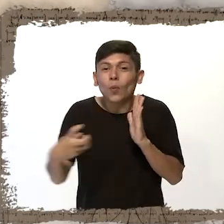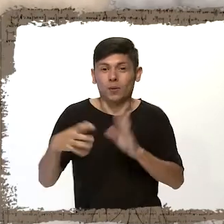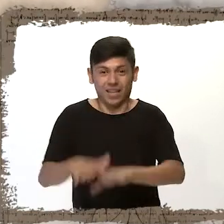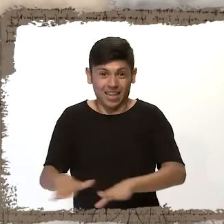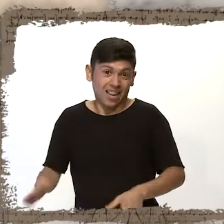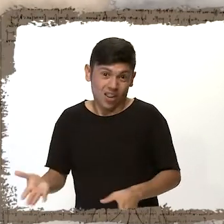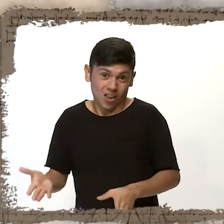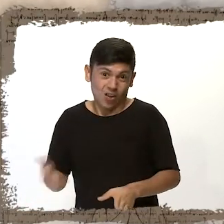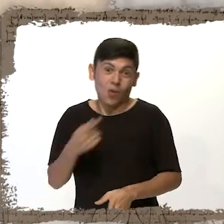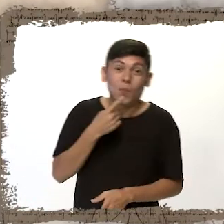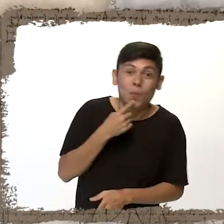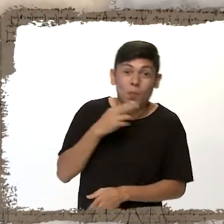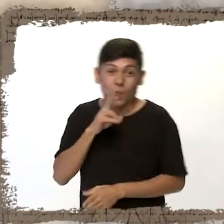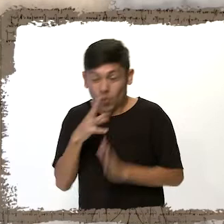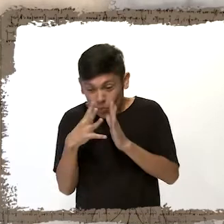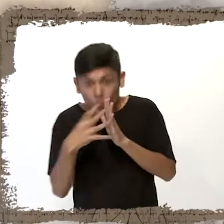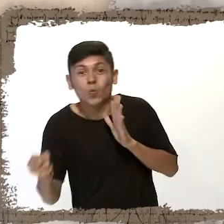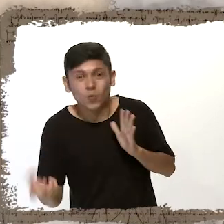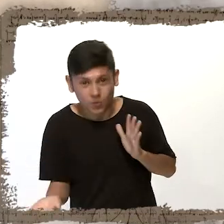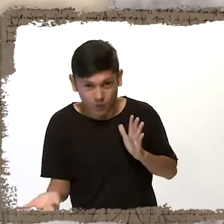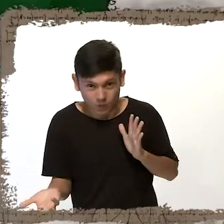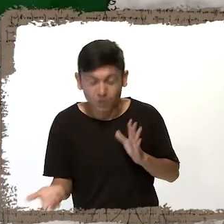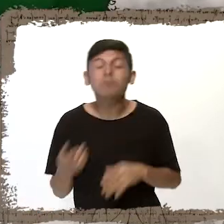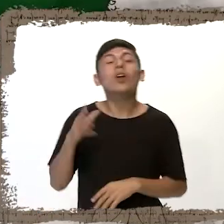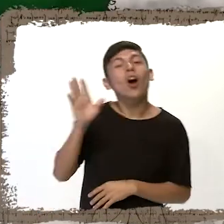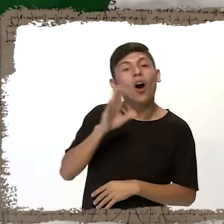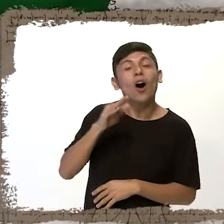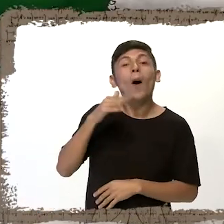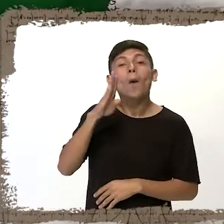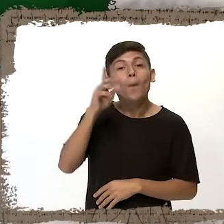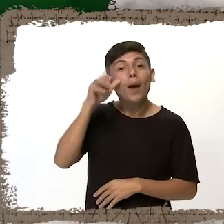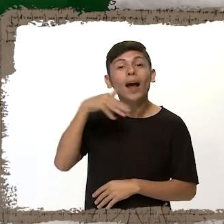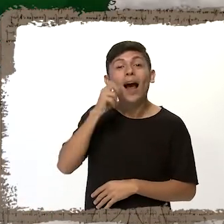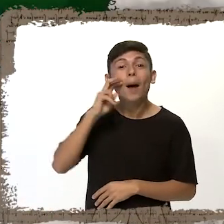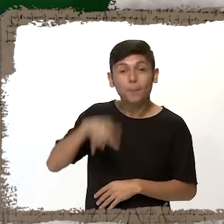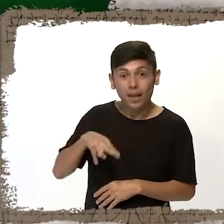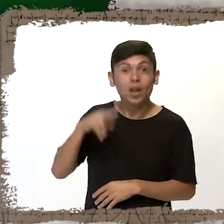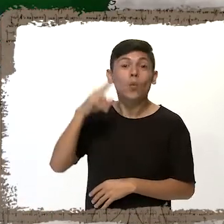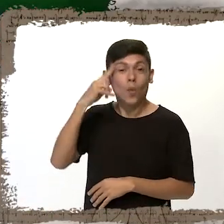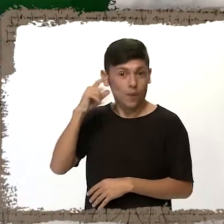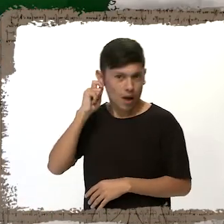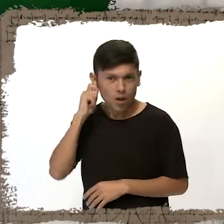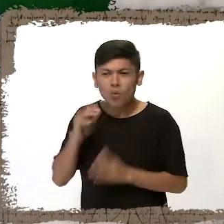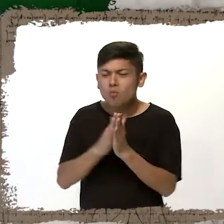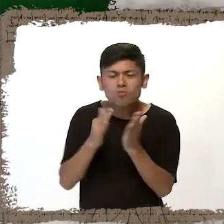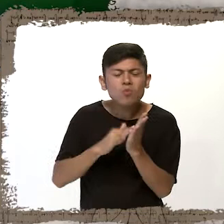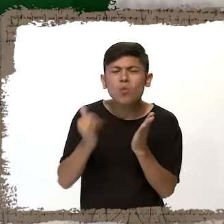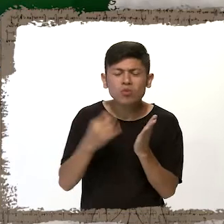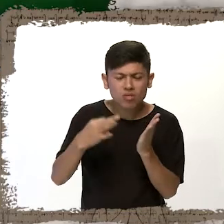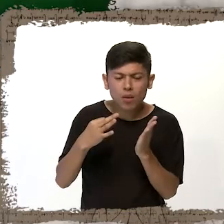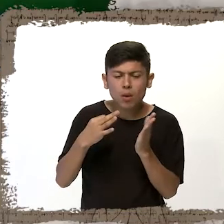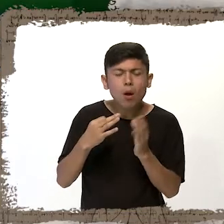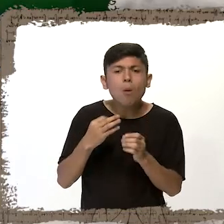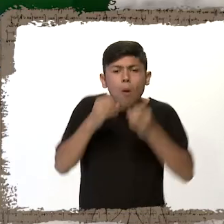un contenido que atrapa a los niños y a las niñas. Hola, soy Benjamín y tengo 9 años. Un cuento tiene